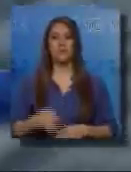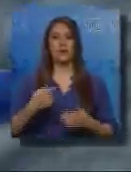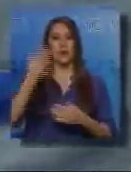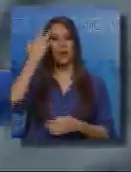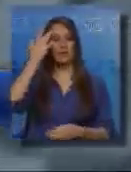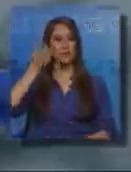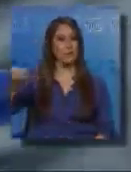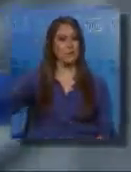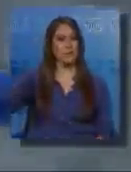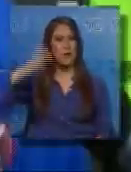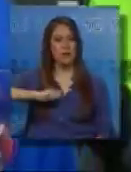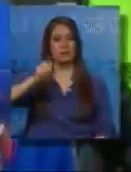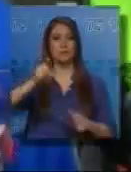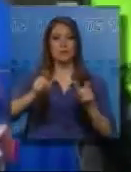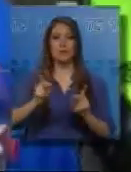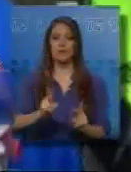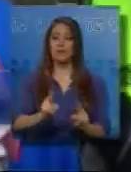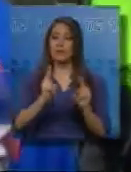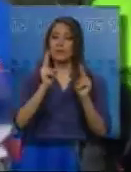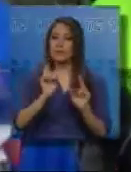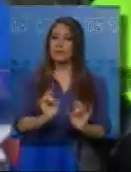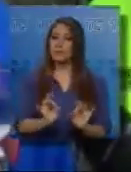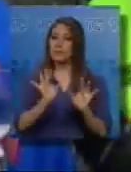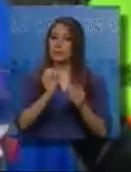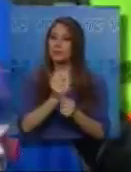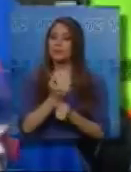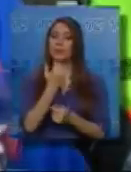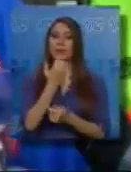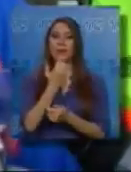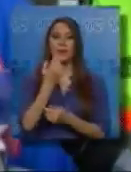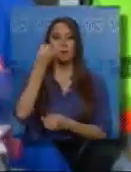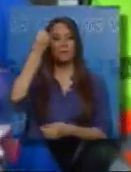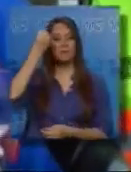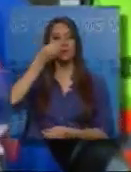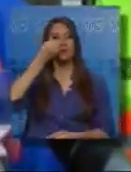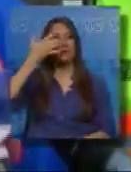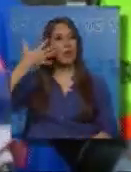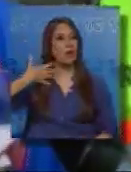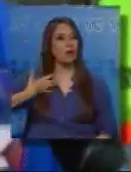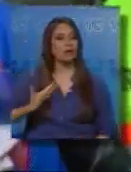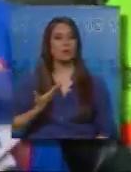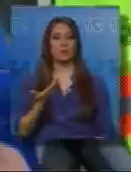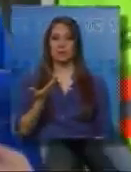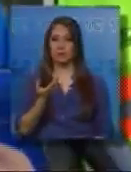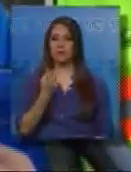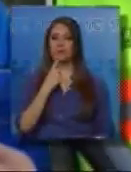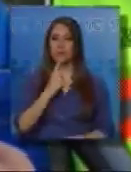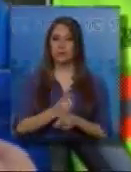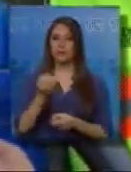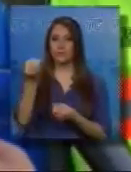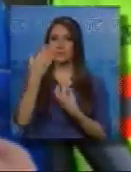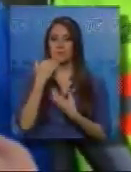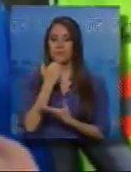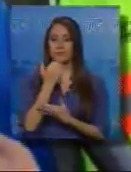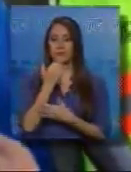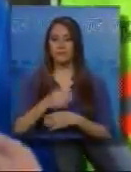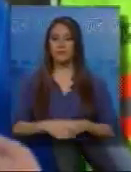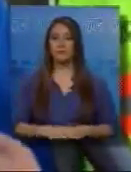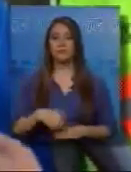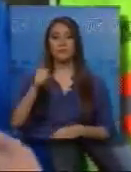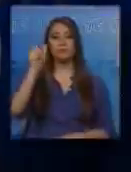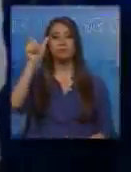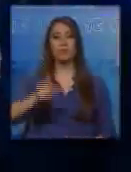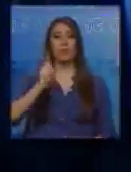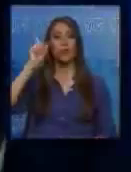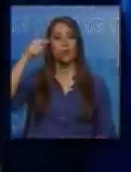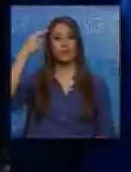cráneo. Esperamos que no existan ningún tipo de derrame interno. Vamos a recibir ahora el reporte médico. Leonardo Berresueta, gobernador